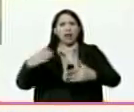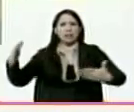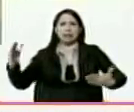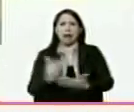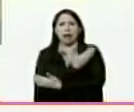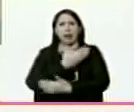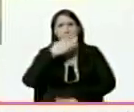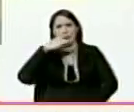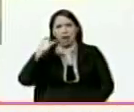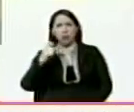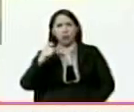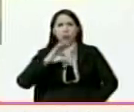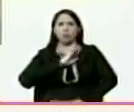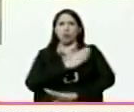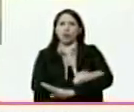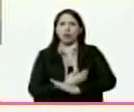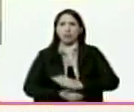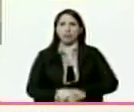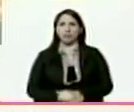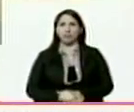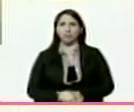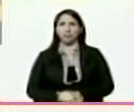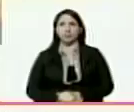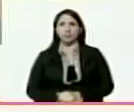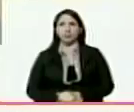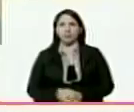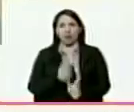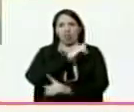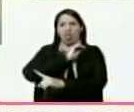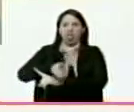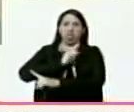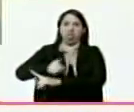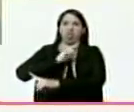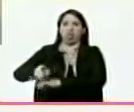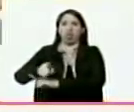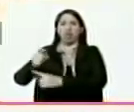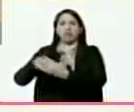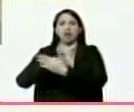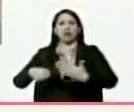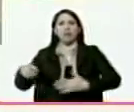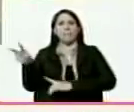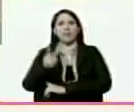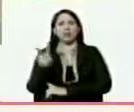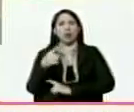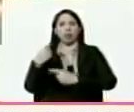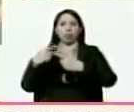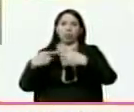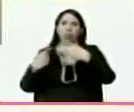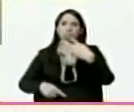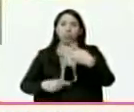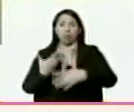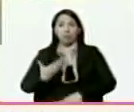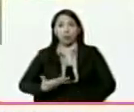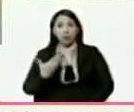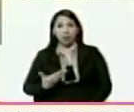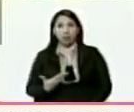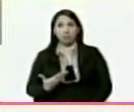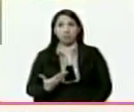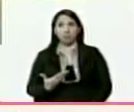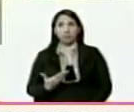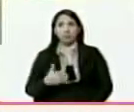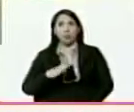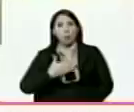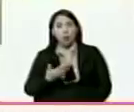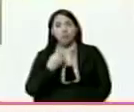poder. Se merece las sanciones en Venezuela. Todo eso es muy importante que